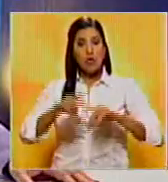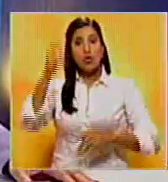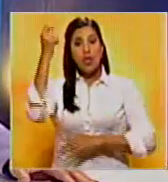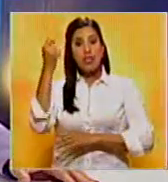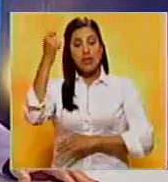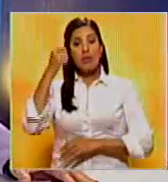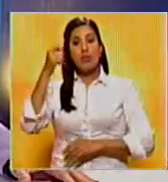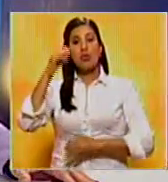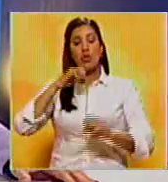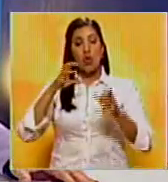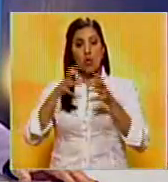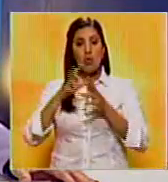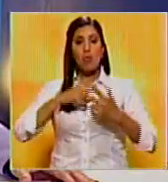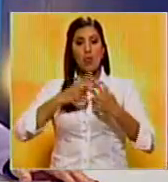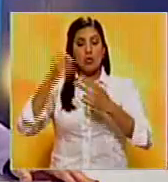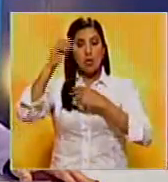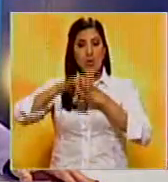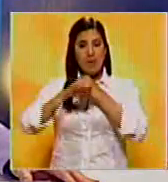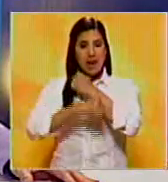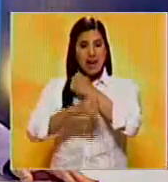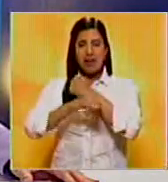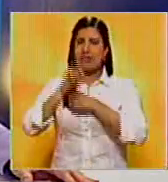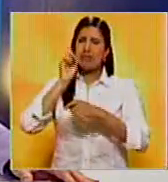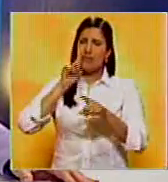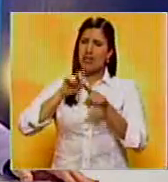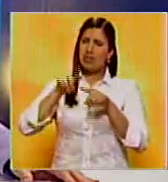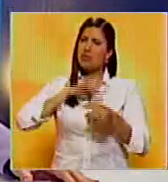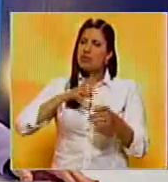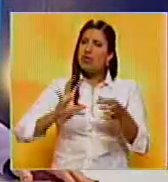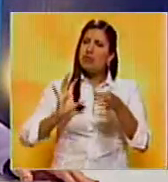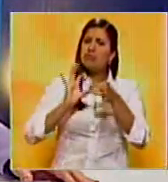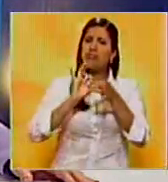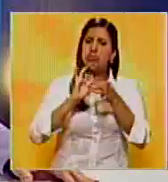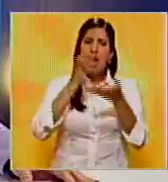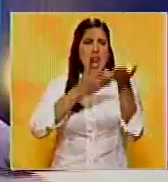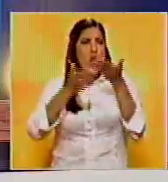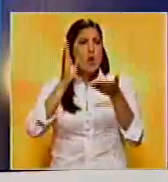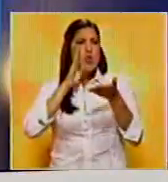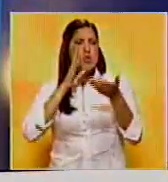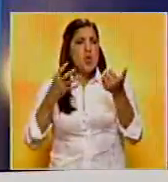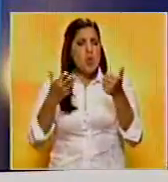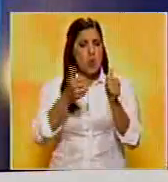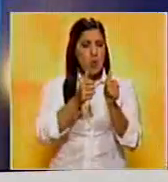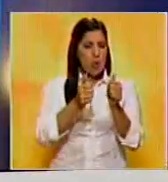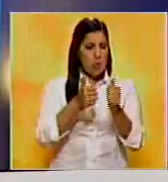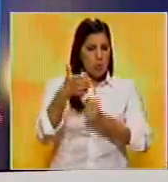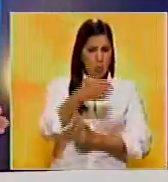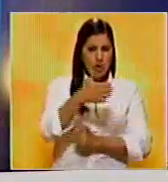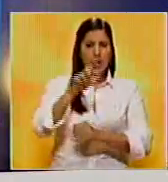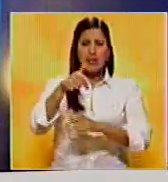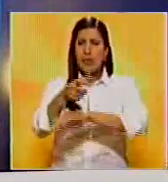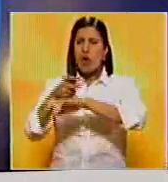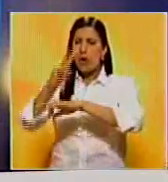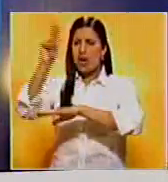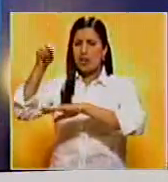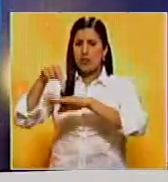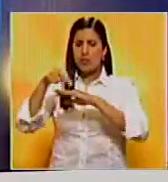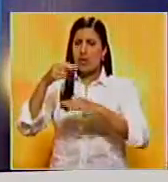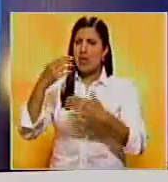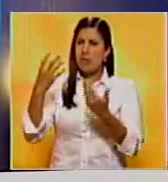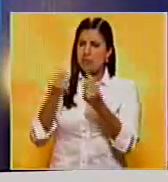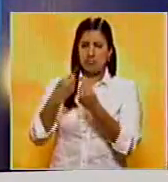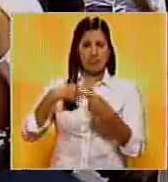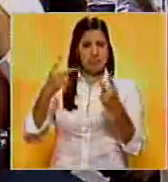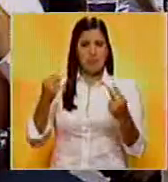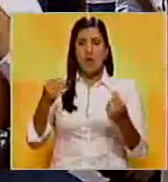el diputado y dirigente de voluntad popular Luis florido desmintió que se esté llevando a cabo una negociación entre la mesa de la unidad democrática y el gobierno del presidente Nicolás